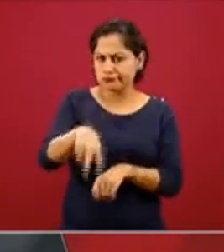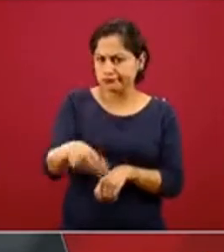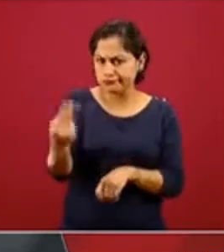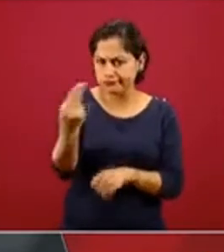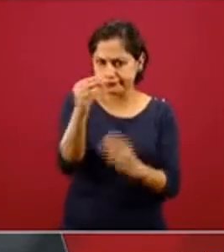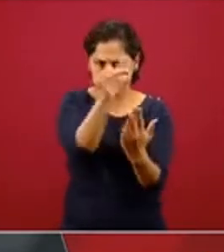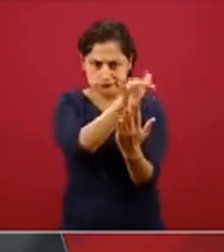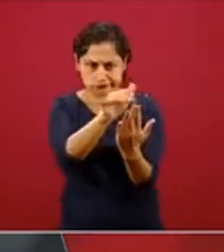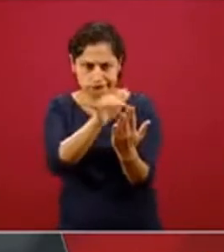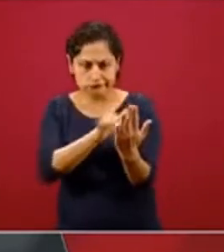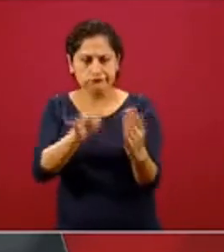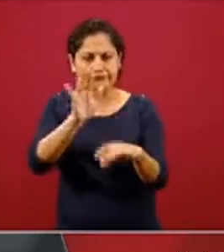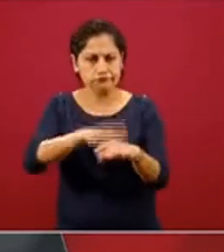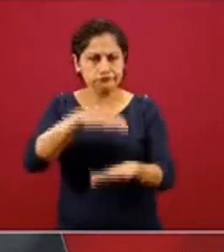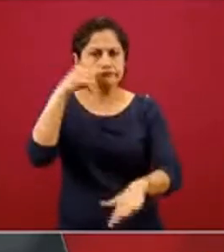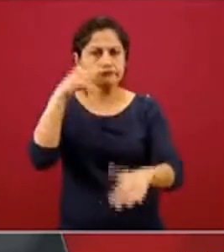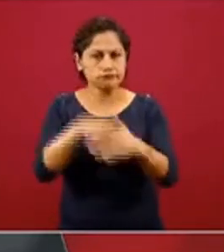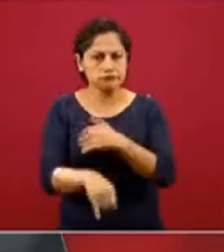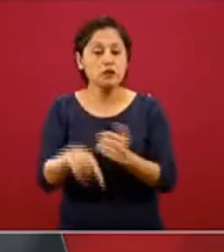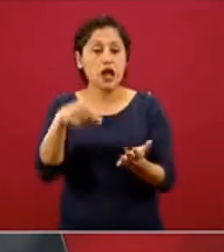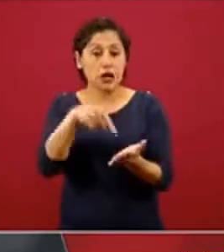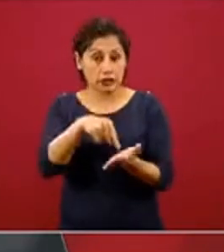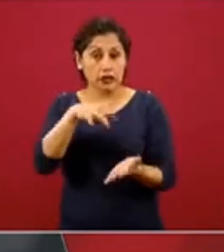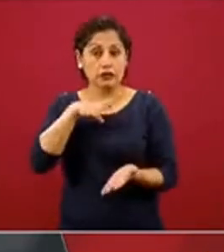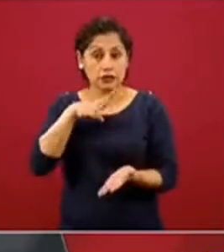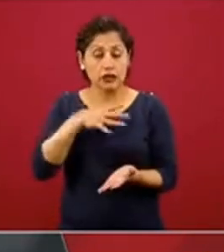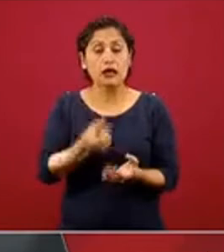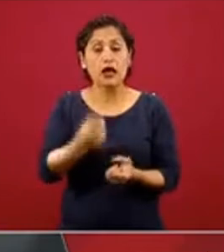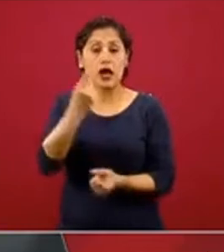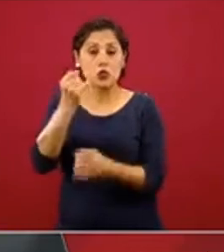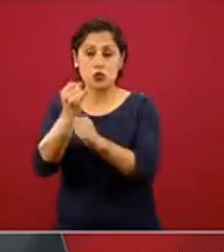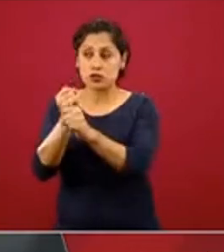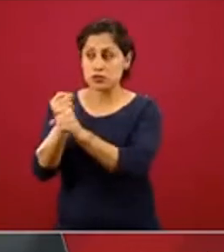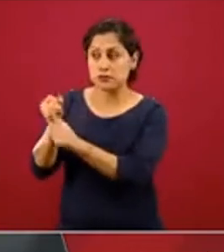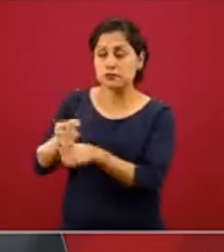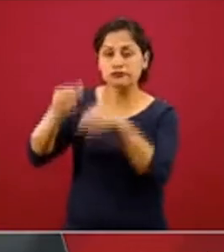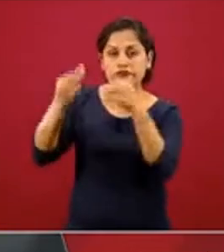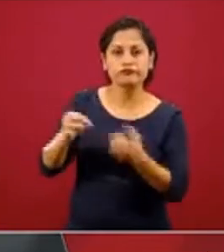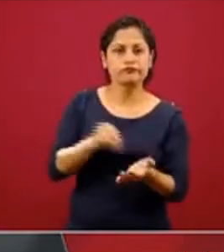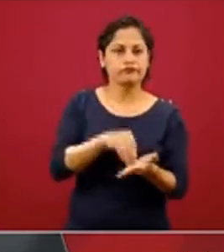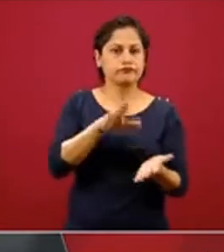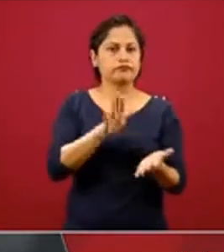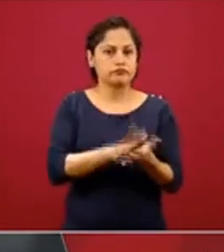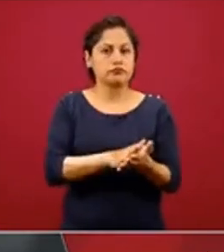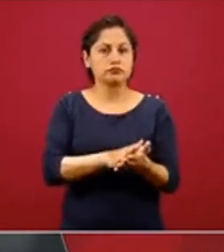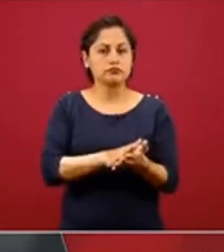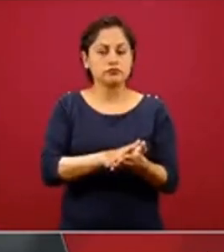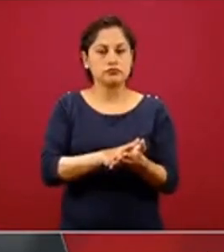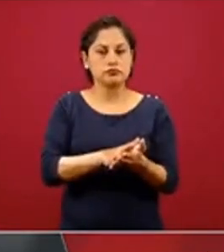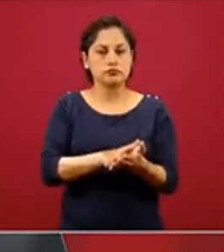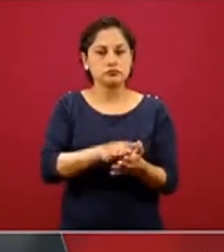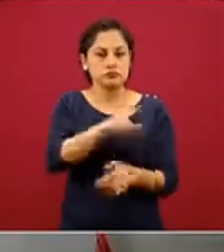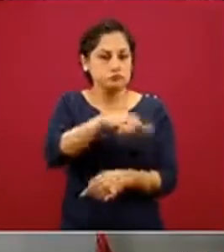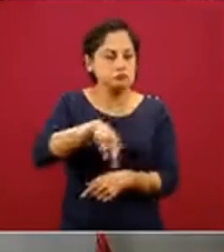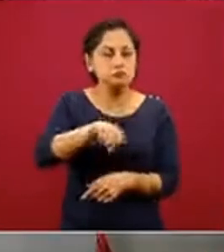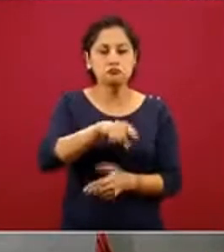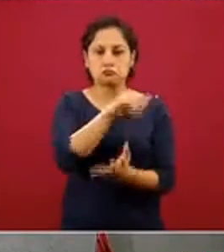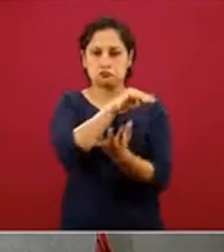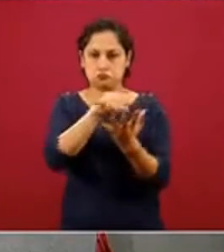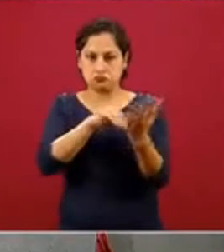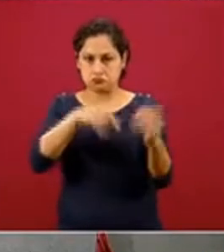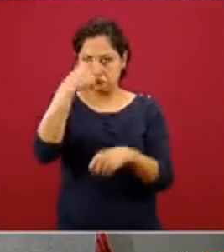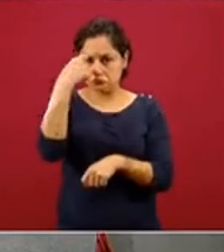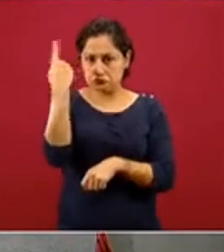elementos de evidencia que deben conjuntarse para tener una idea más acabada